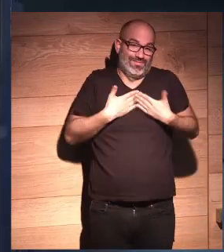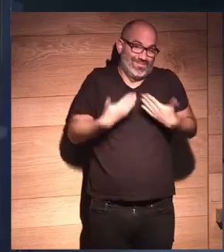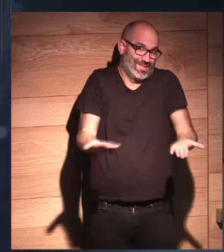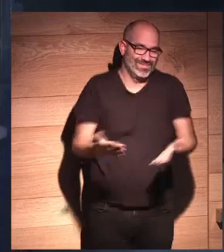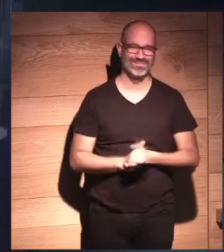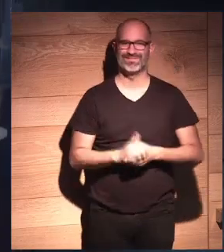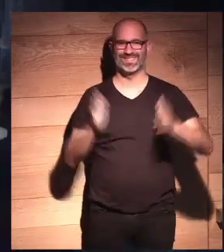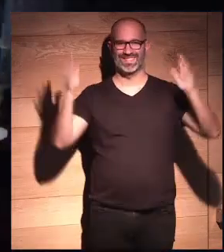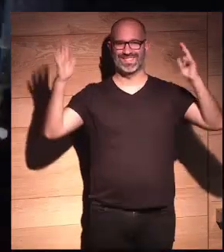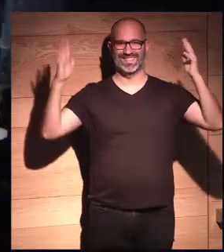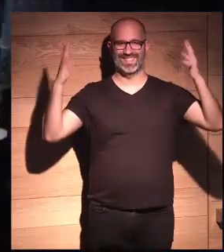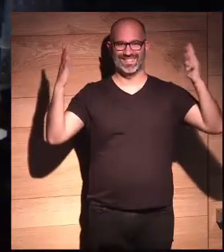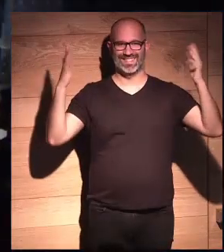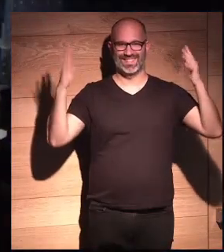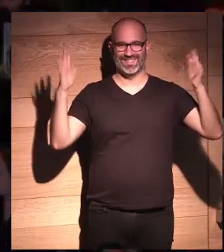estamos.